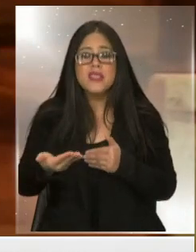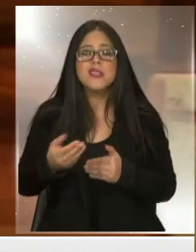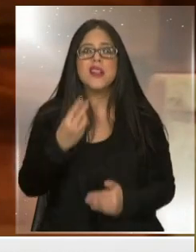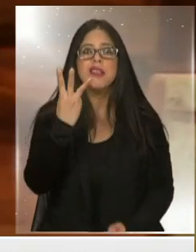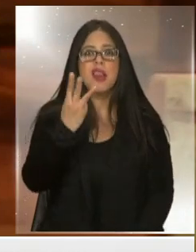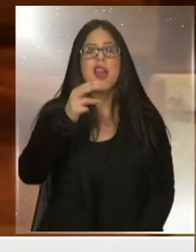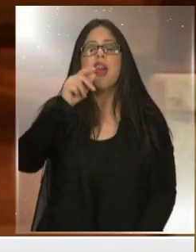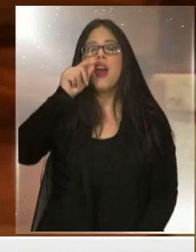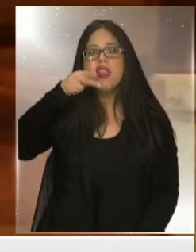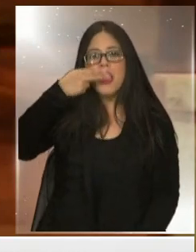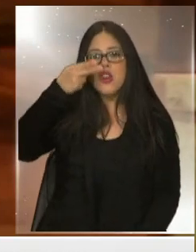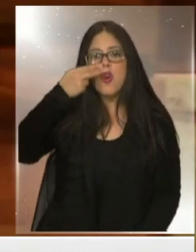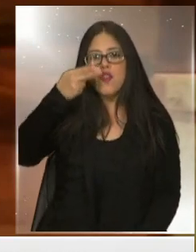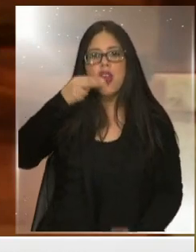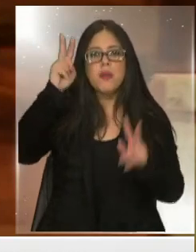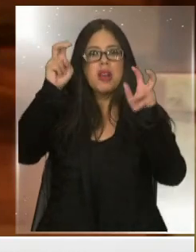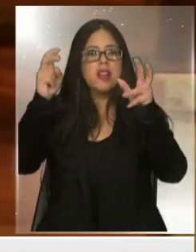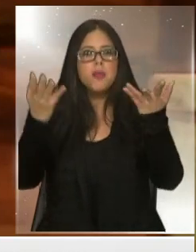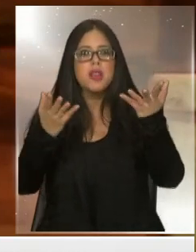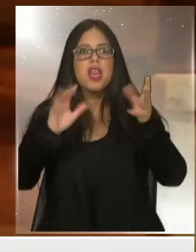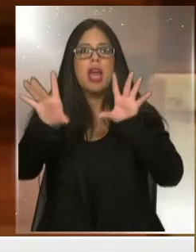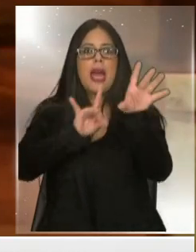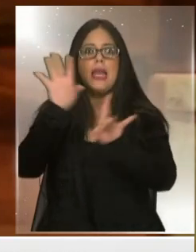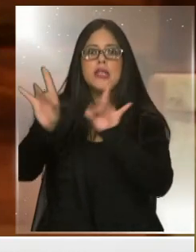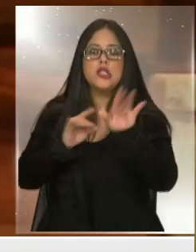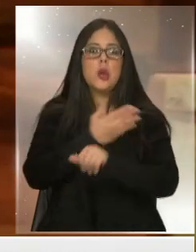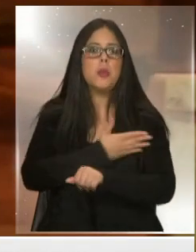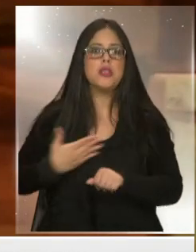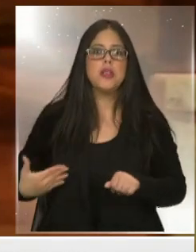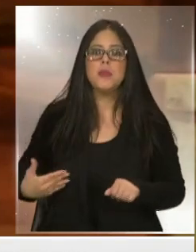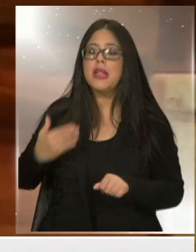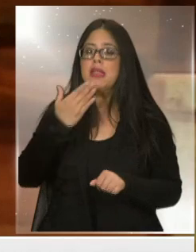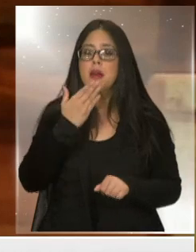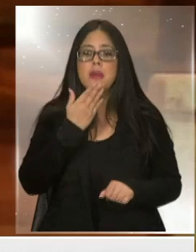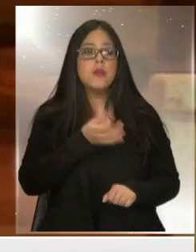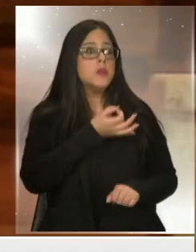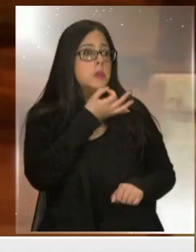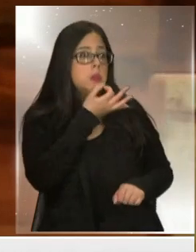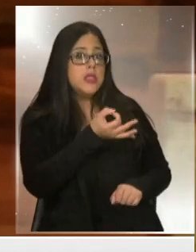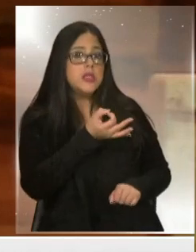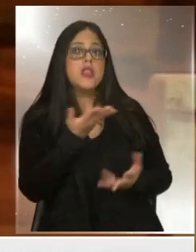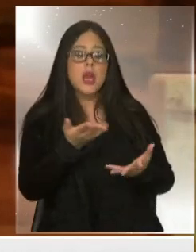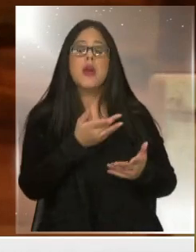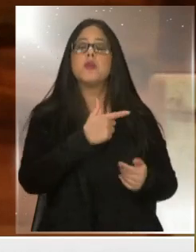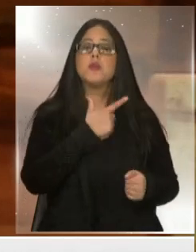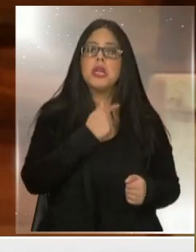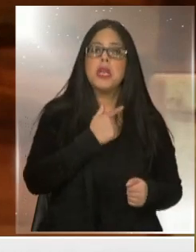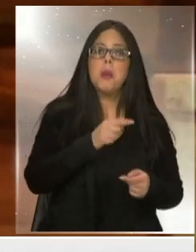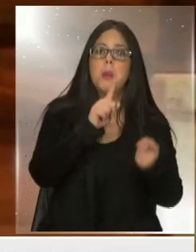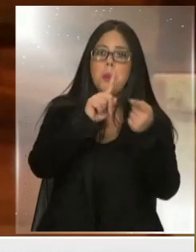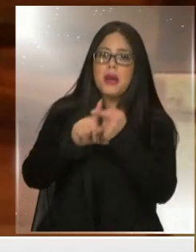noviembre. Mientras que en otra publicación, el mandatario aseguró que tiene la intención de participar